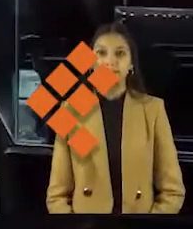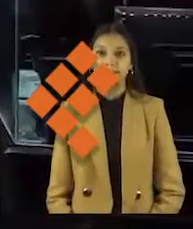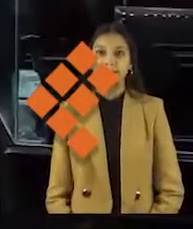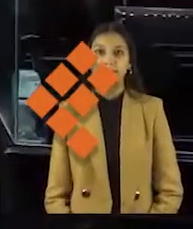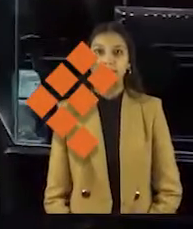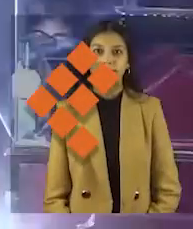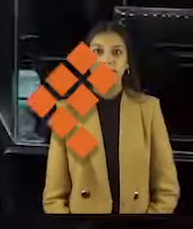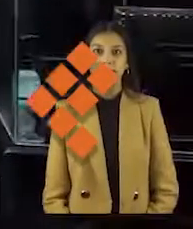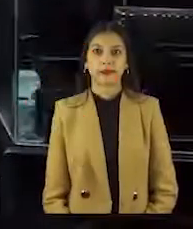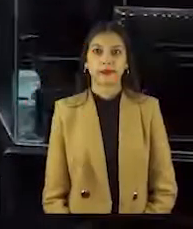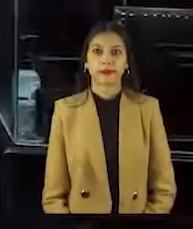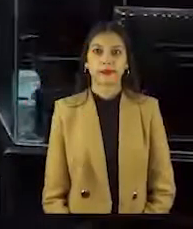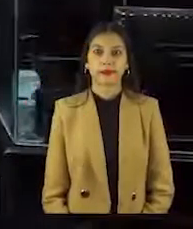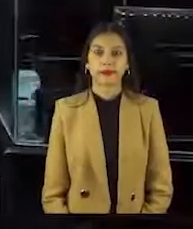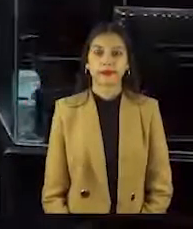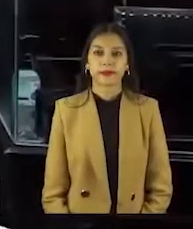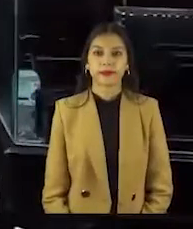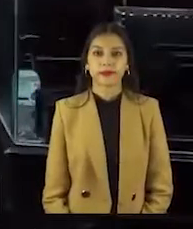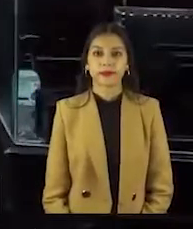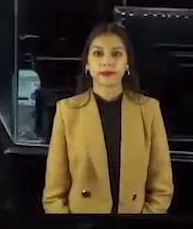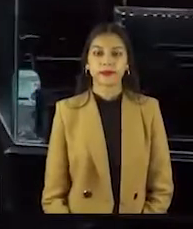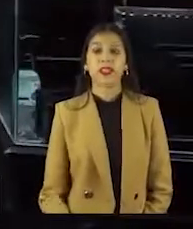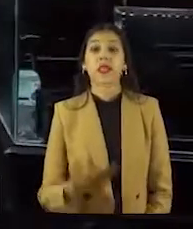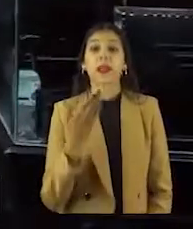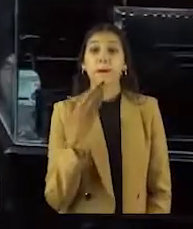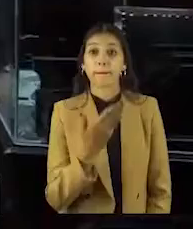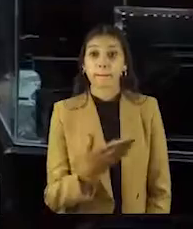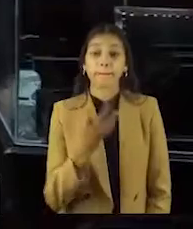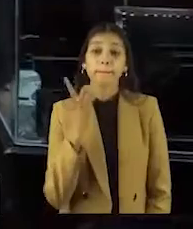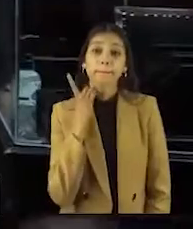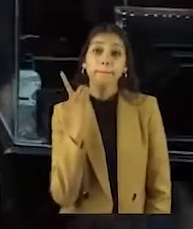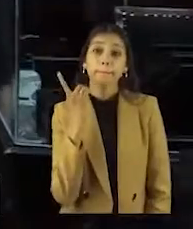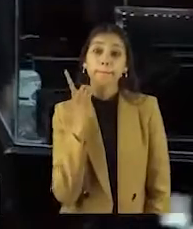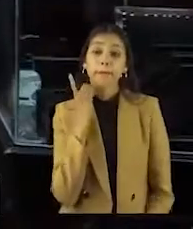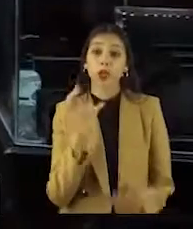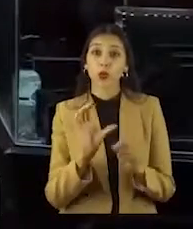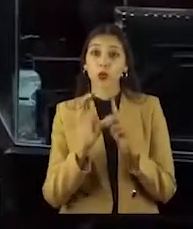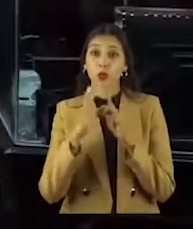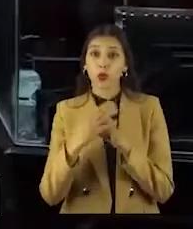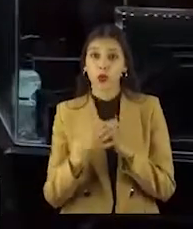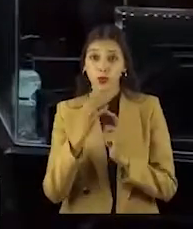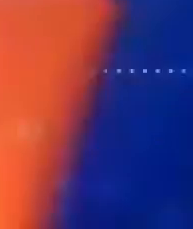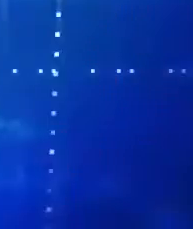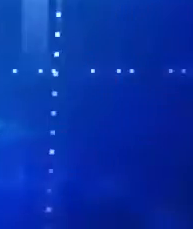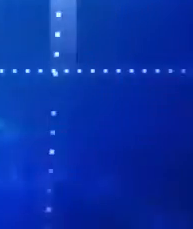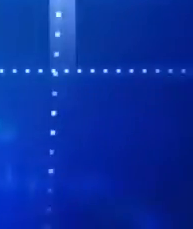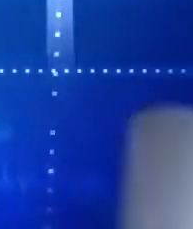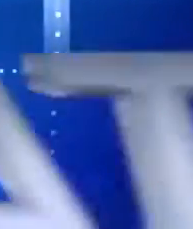Con información de Rebeca Hernández Marín, Agencia Cuadratín.